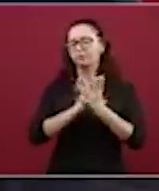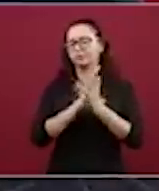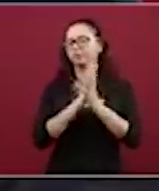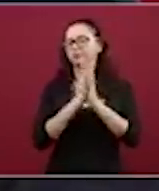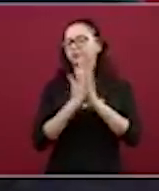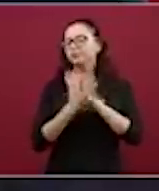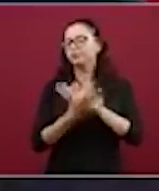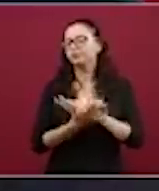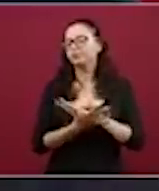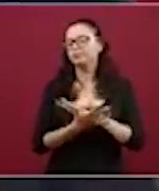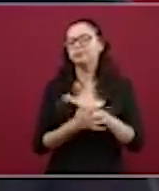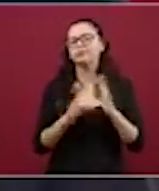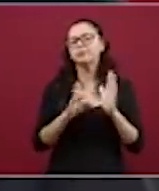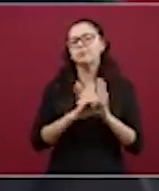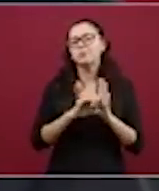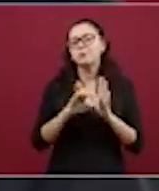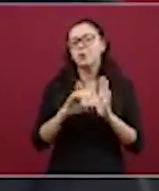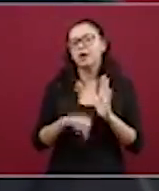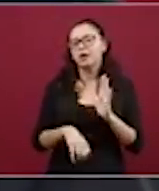Por ejemplo,